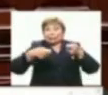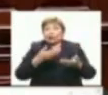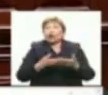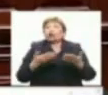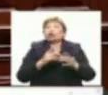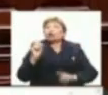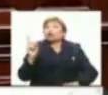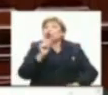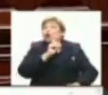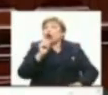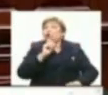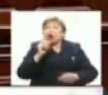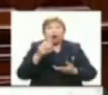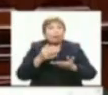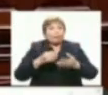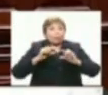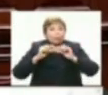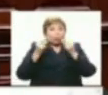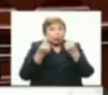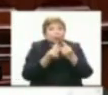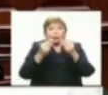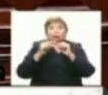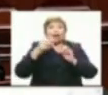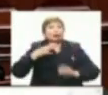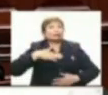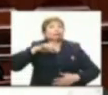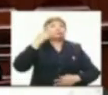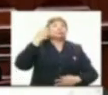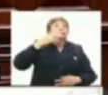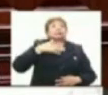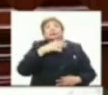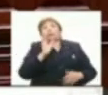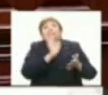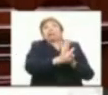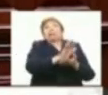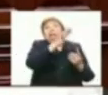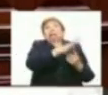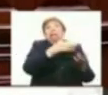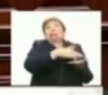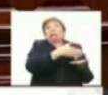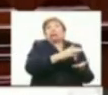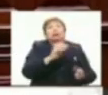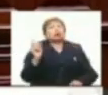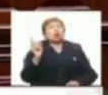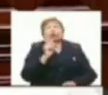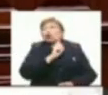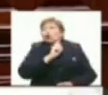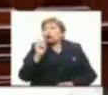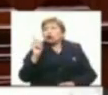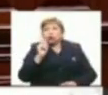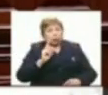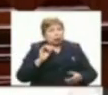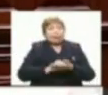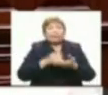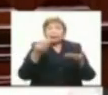intervención no genere grupos privilegiados y otros excluidos, promover